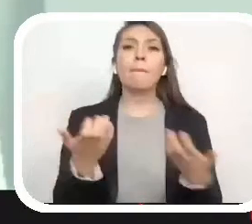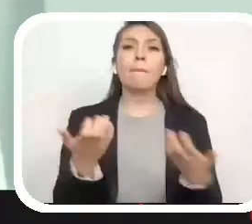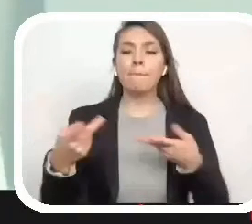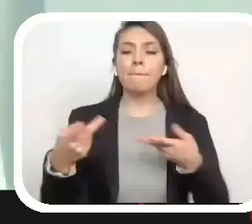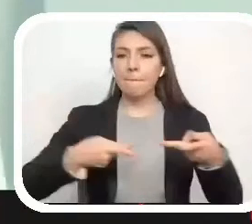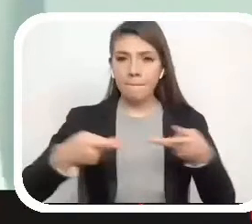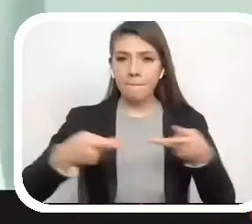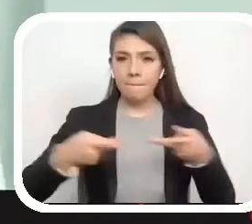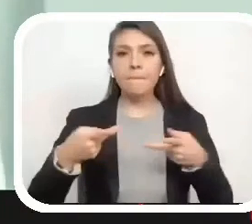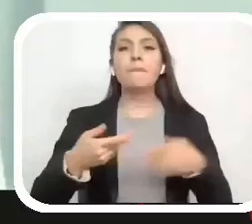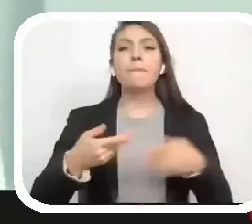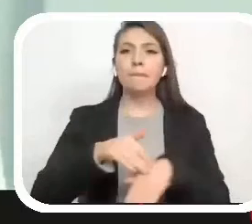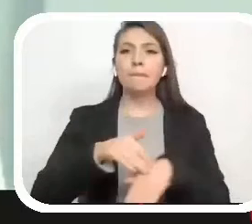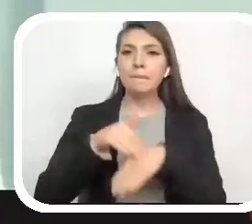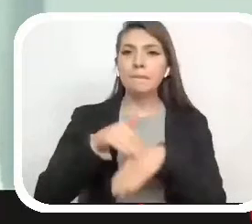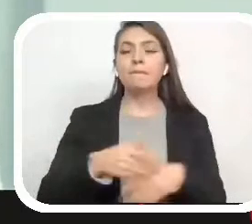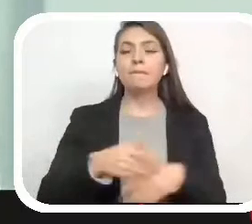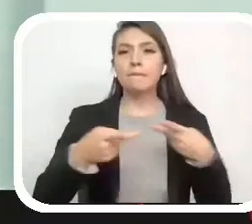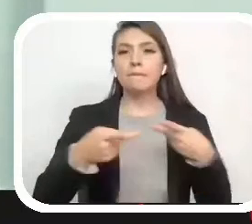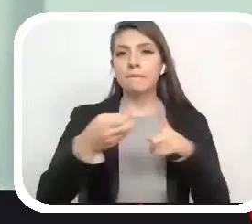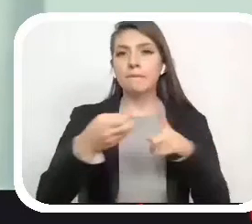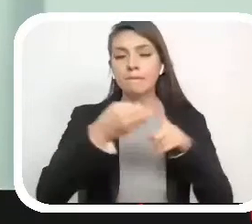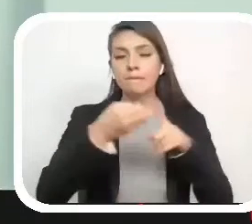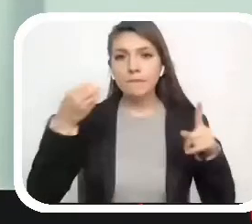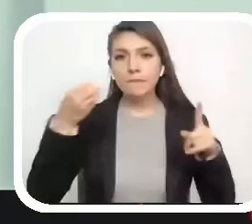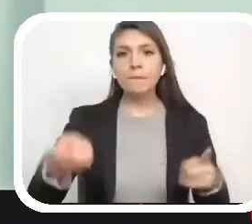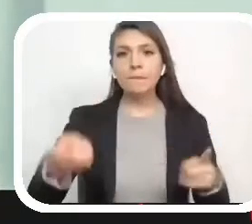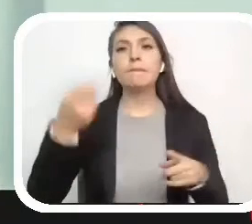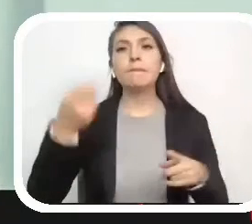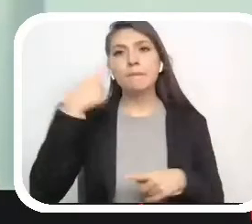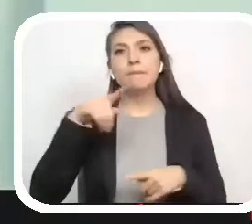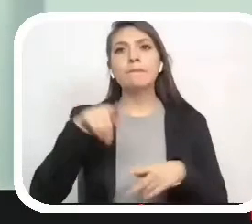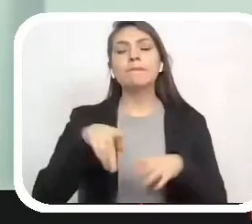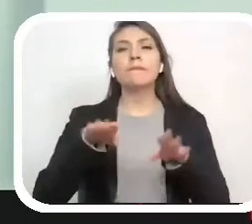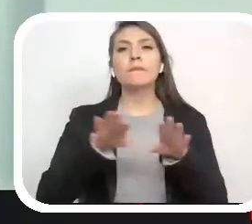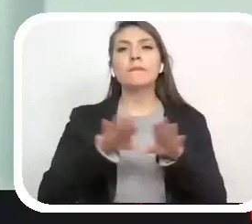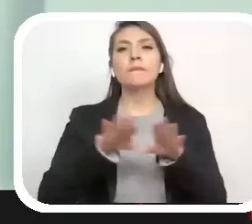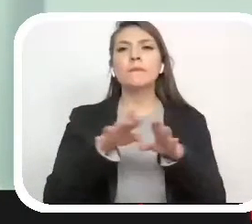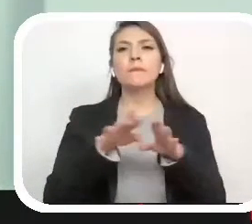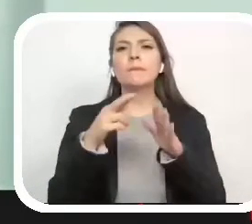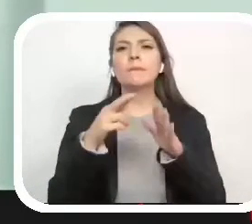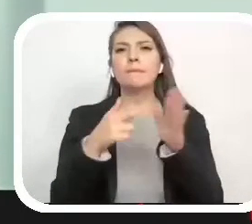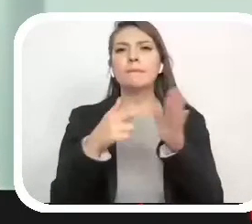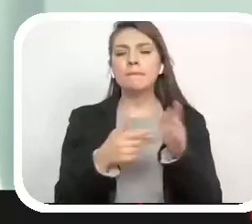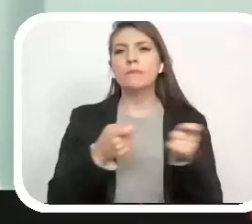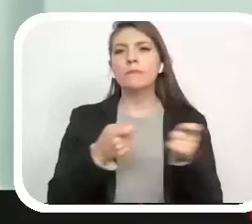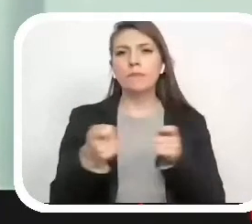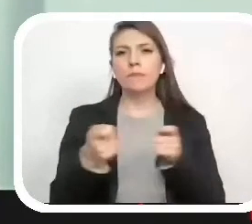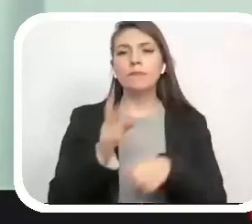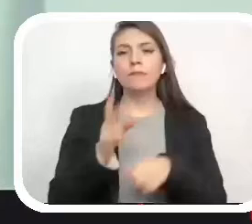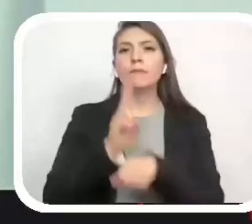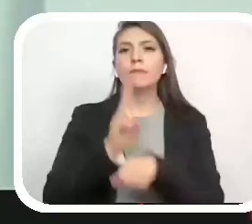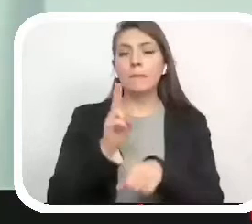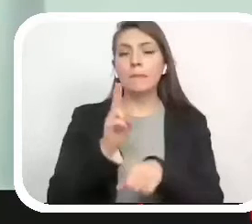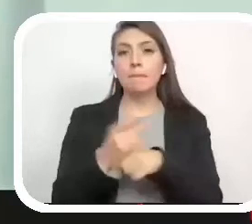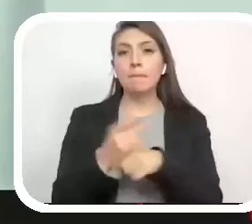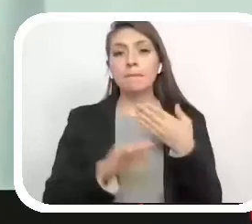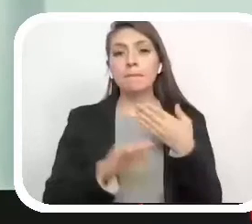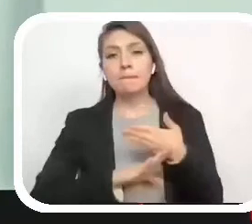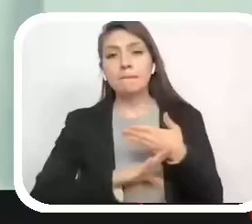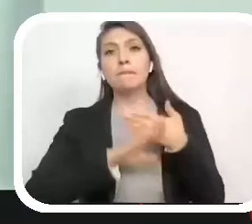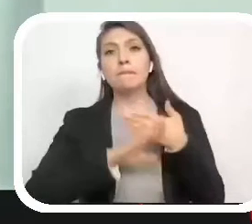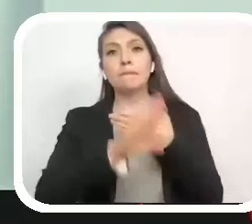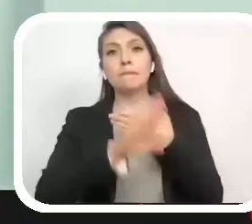coordinación y ejecución de las medidas precisas para regular, prevenir, detectar, combatir